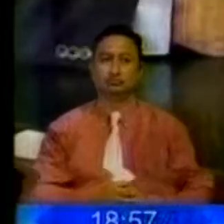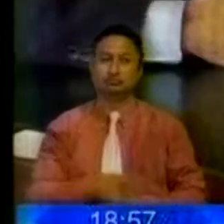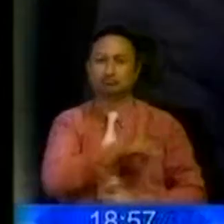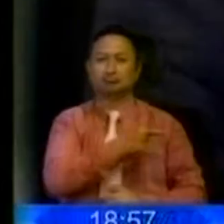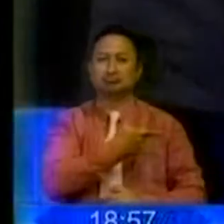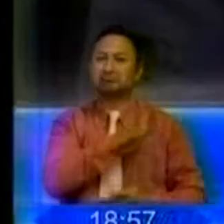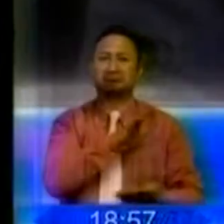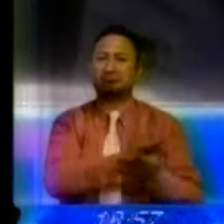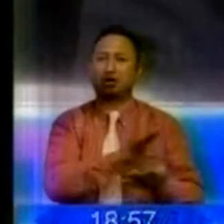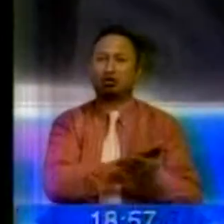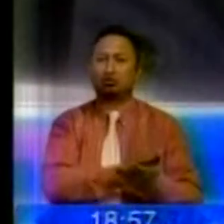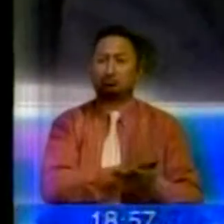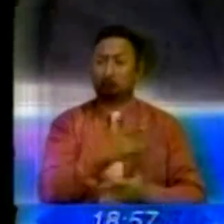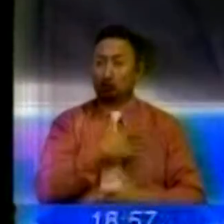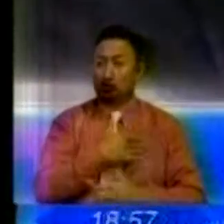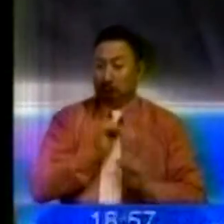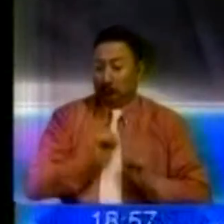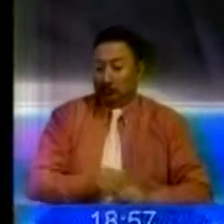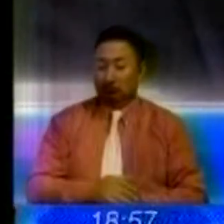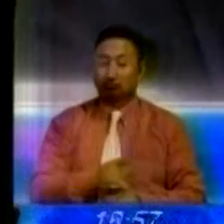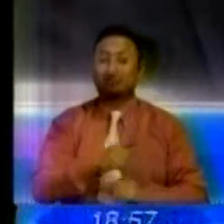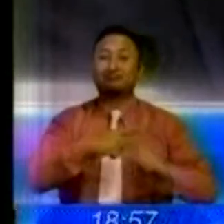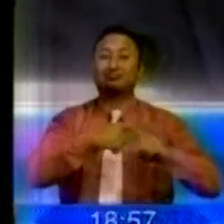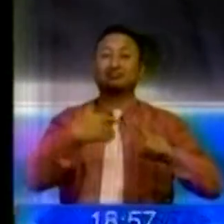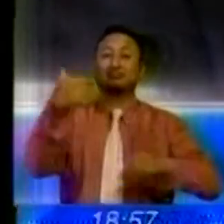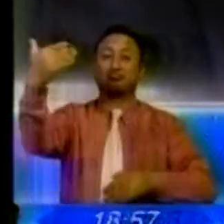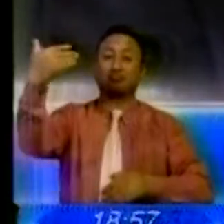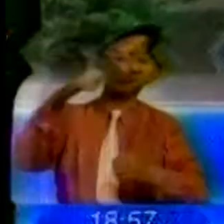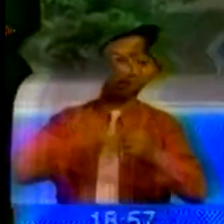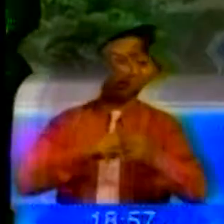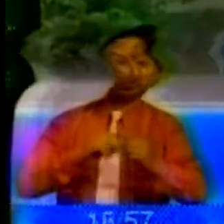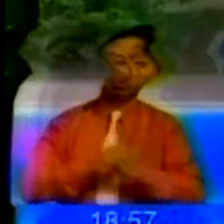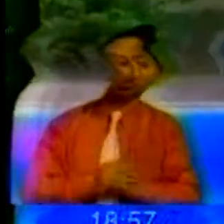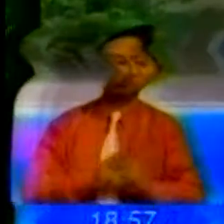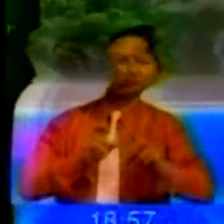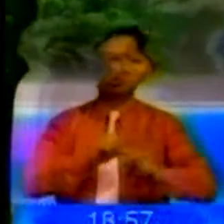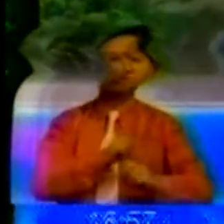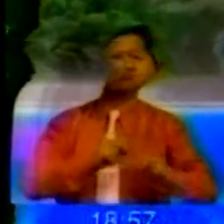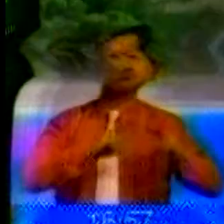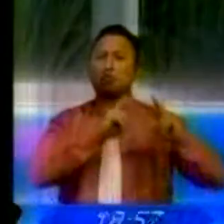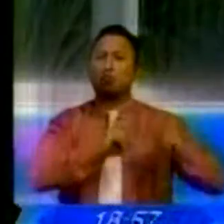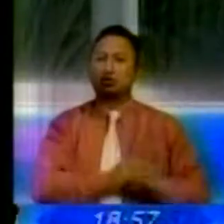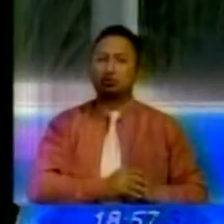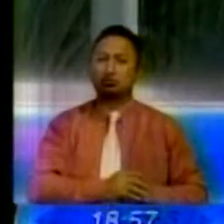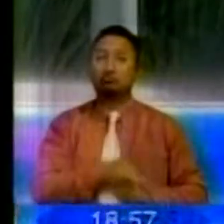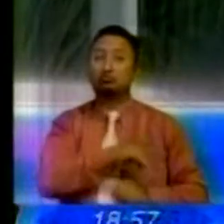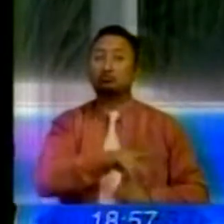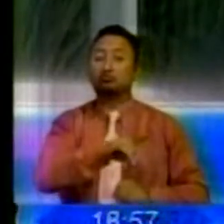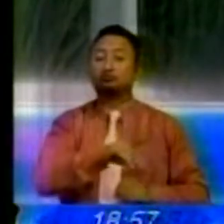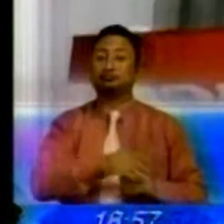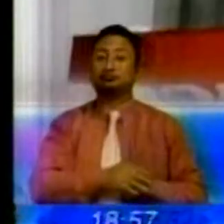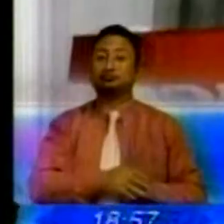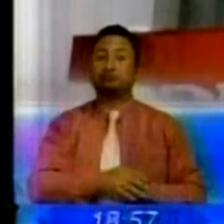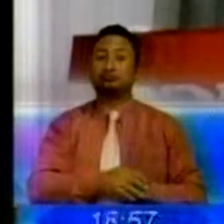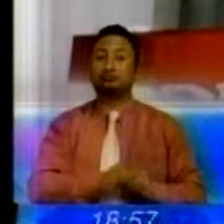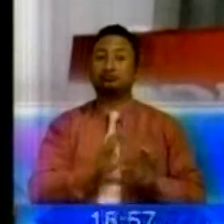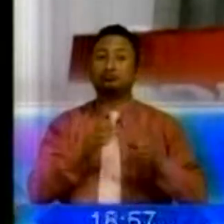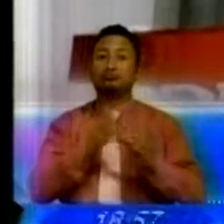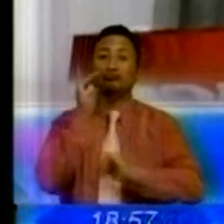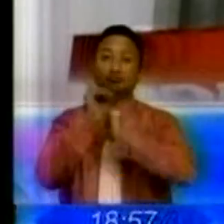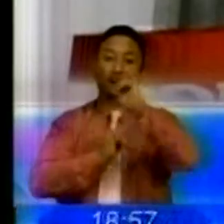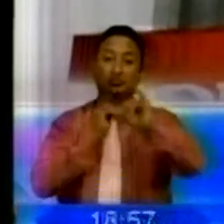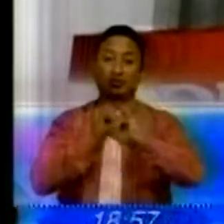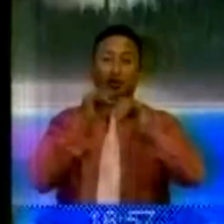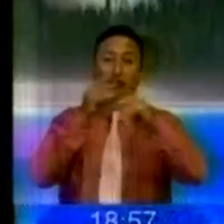Tranquilo. Así dice sentirse el exalcalde de Quito, Mauricio Rodas, respecto a la investigación publicada en coordinación del Consorcio Internacional